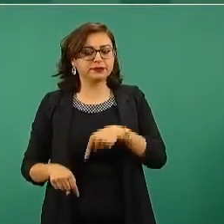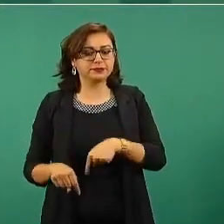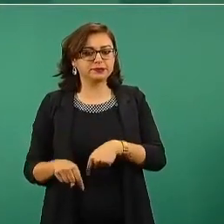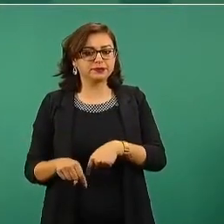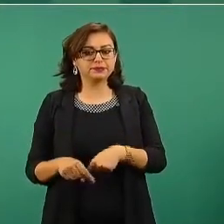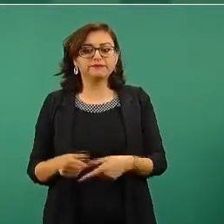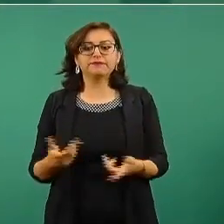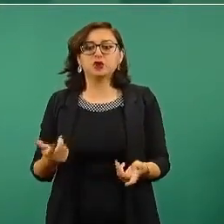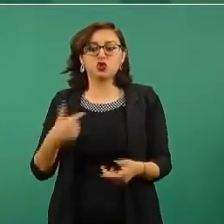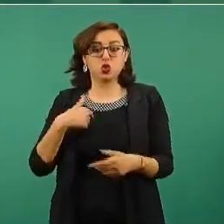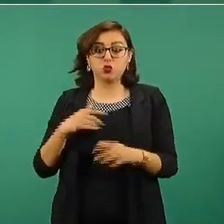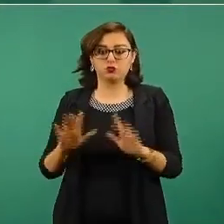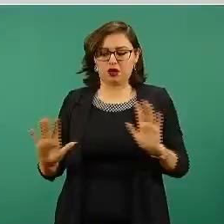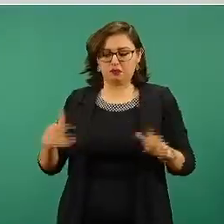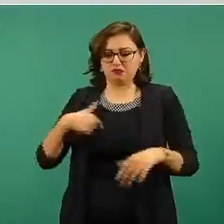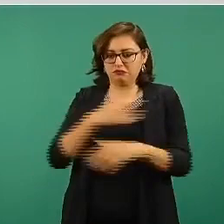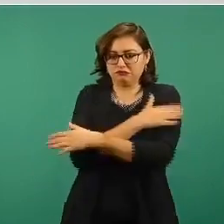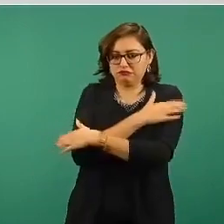nada más le hice así.